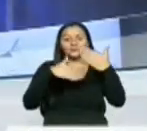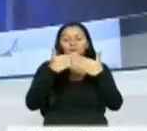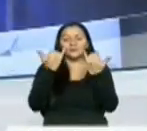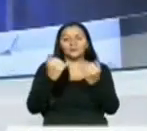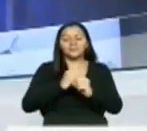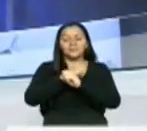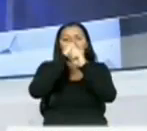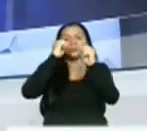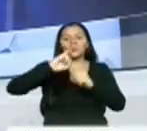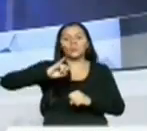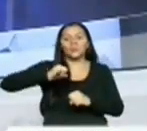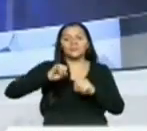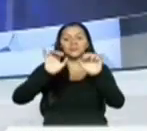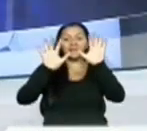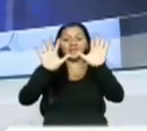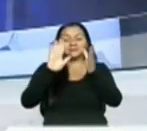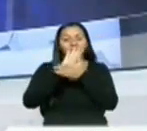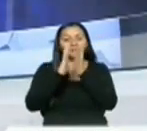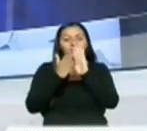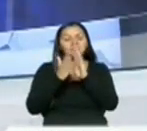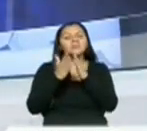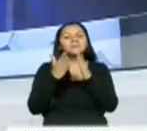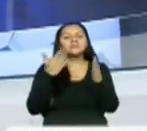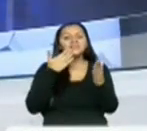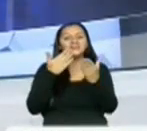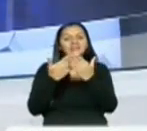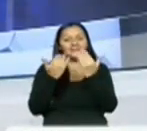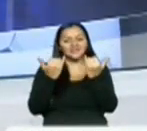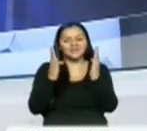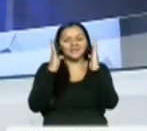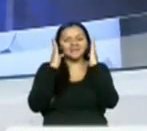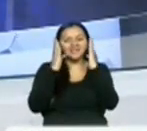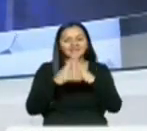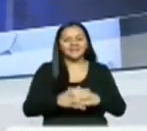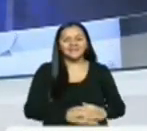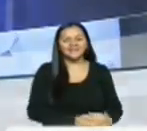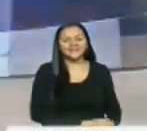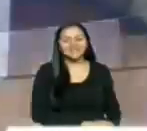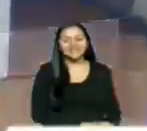mañana, jueves 10 de noviembre. Muchas gracias por habernos acompañado.